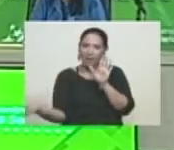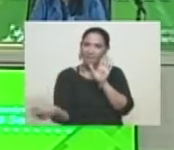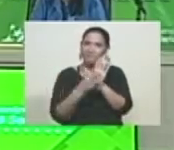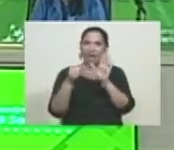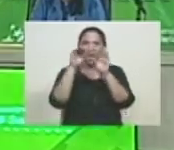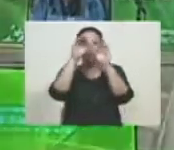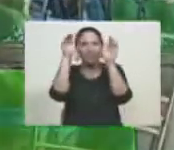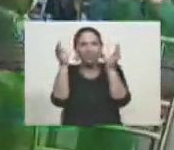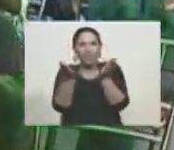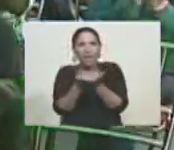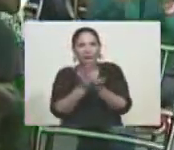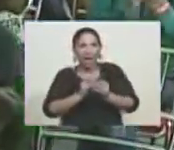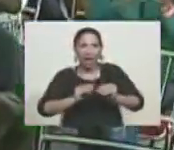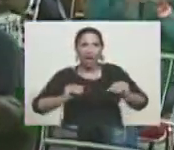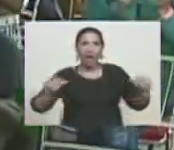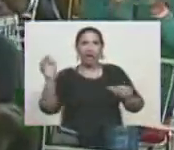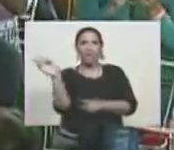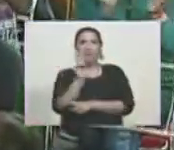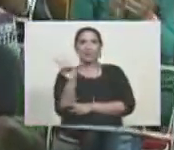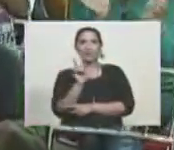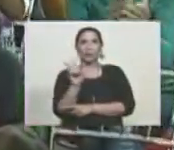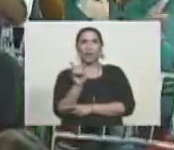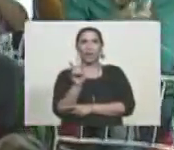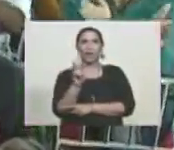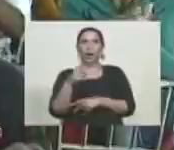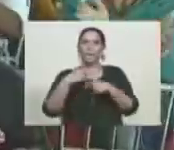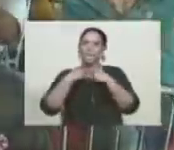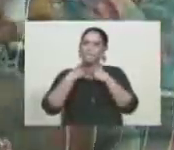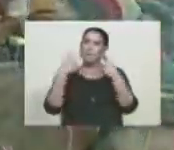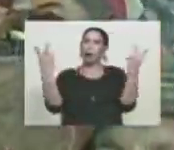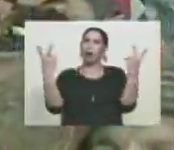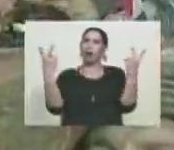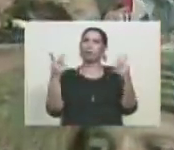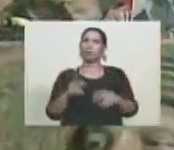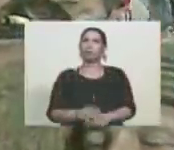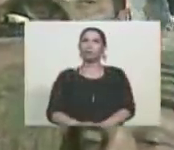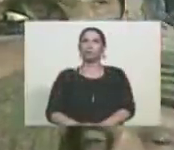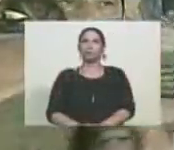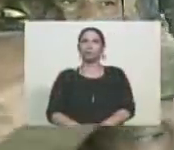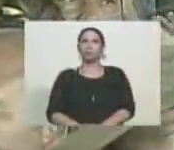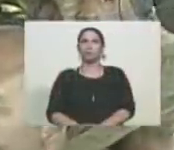tierra venezolana se levanta esa consigna.